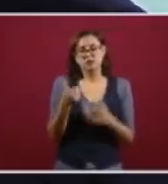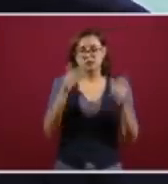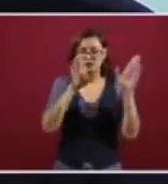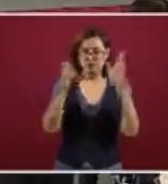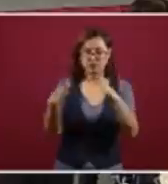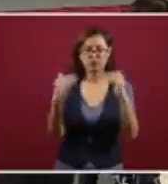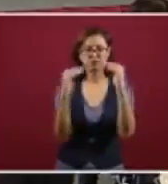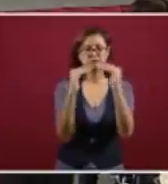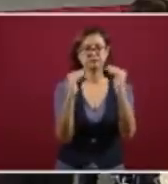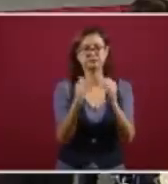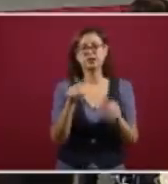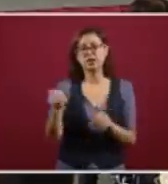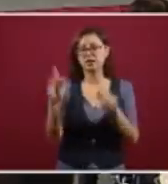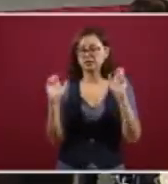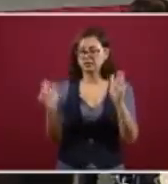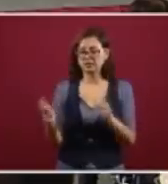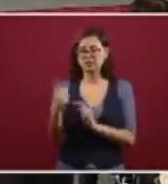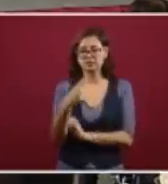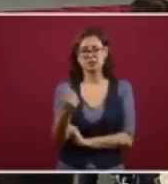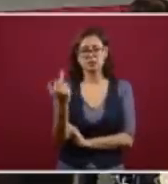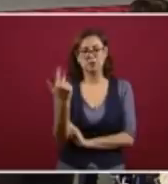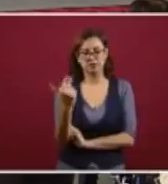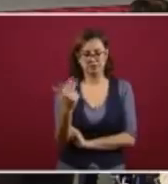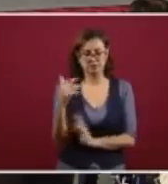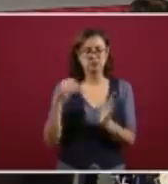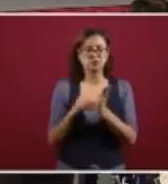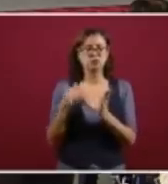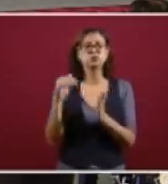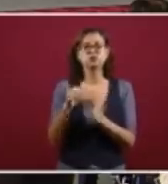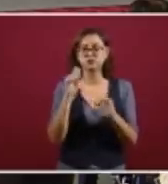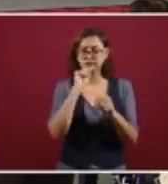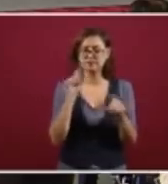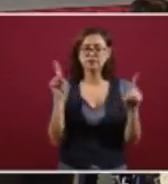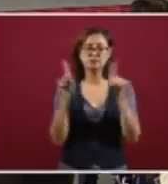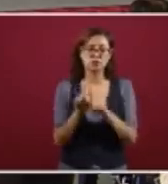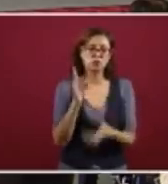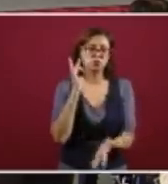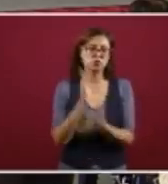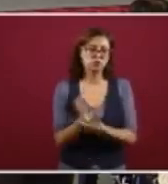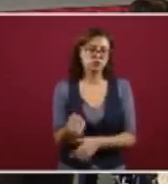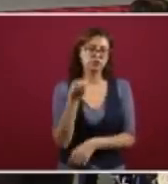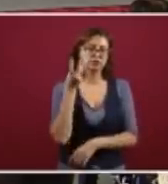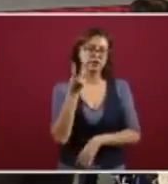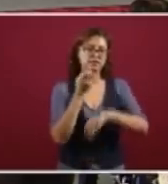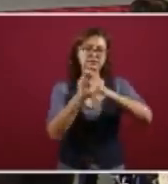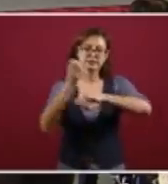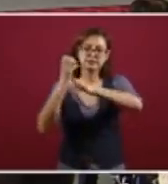Chiapas, 125 millones de pesos también para vivienda. Solo en esos estados se